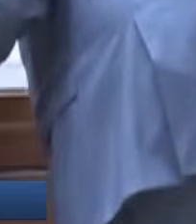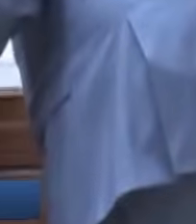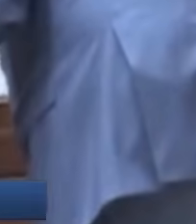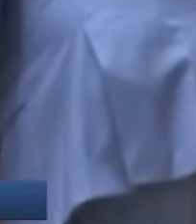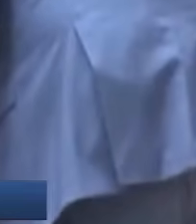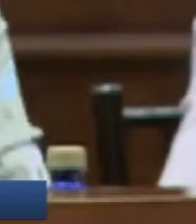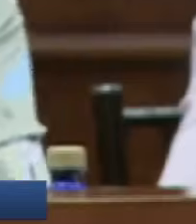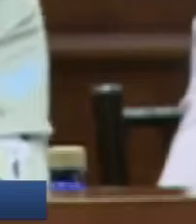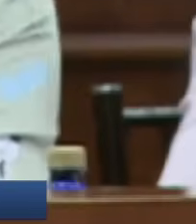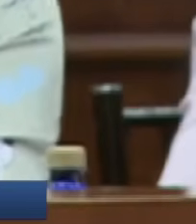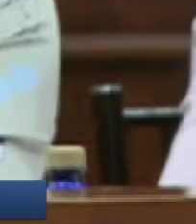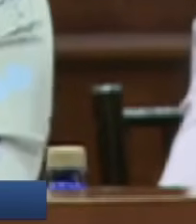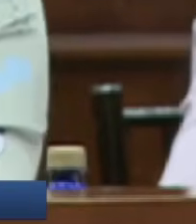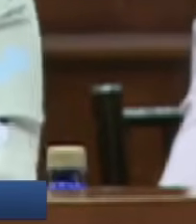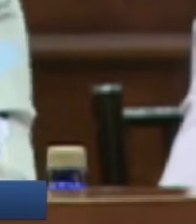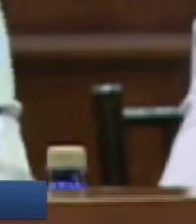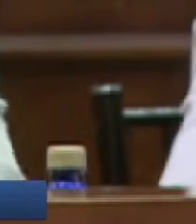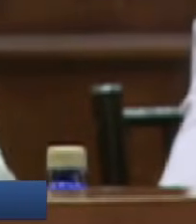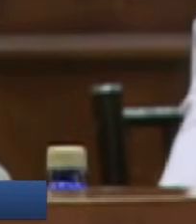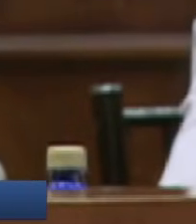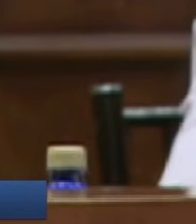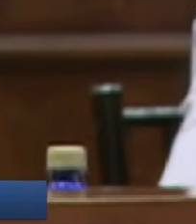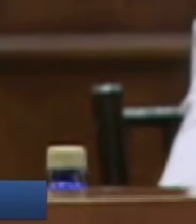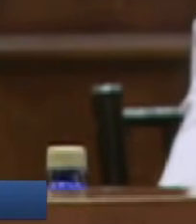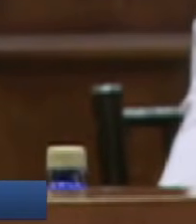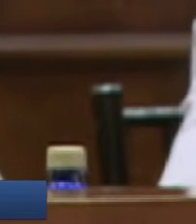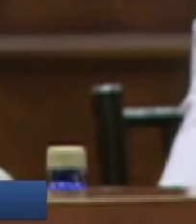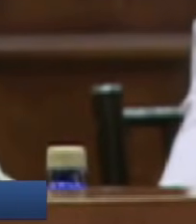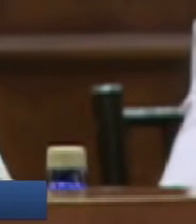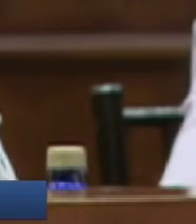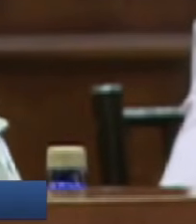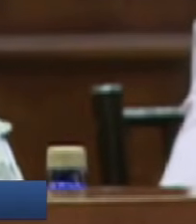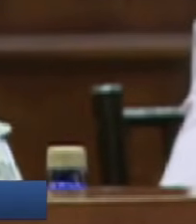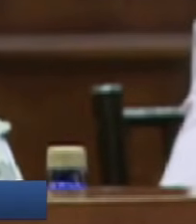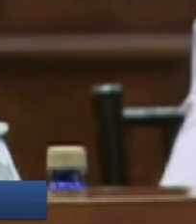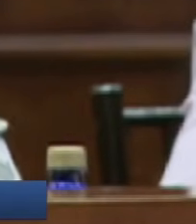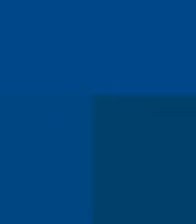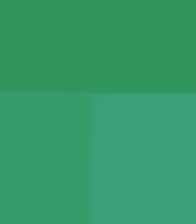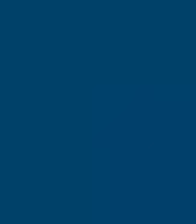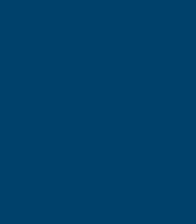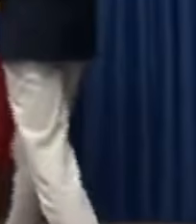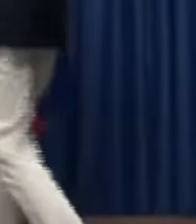los próximos días liberará información sobre varios procesos que tiene a cargo.